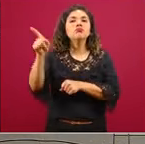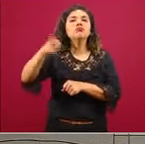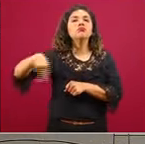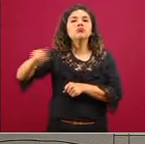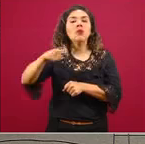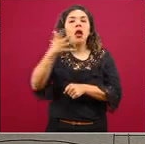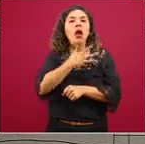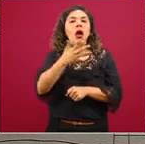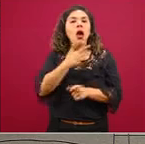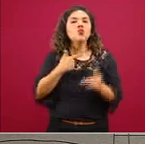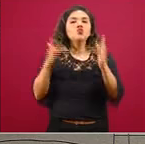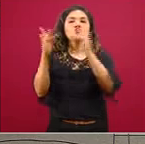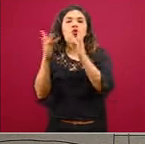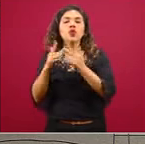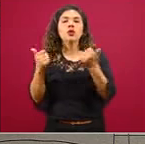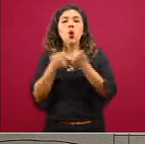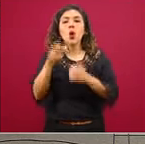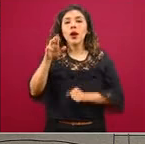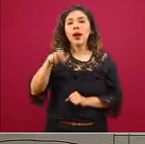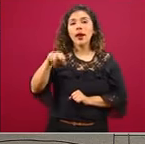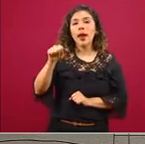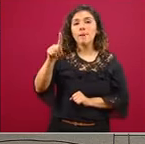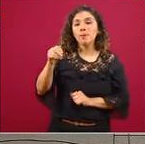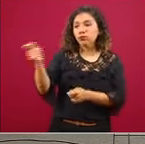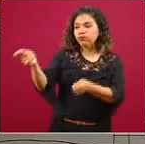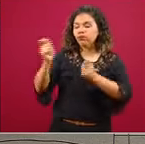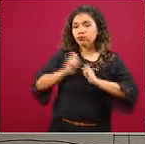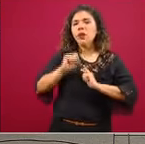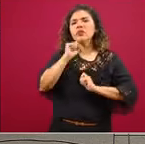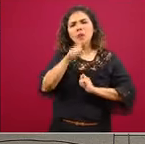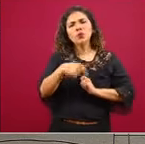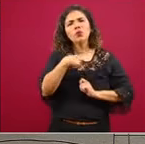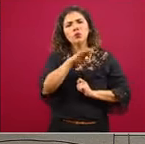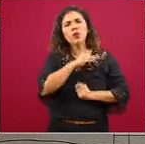que tuvimos con el trabajo junto con RENAPO, y también tuvimos